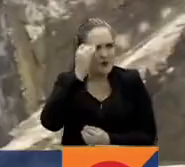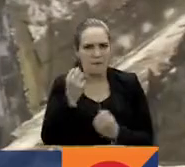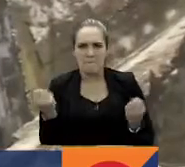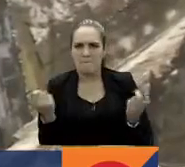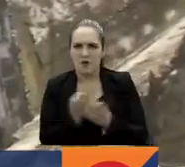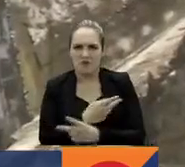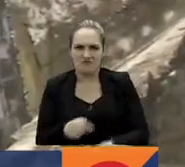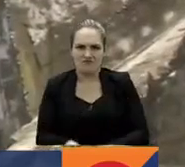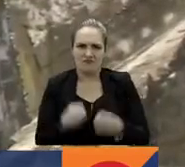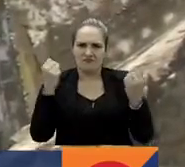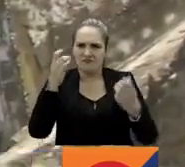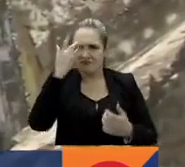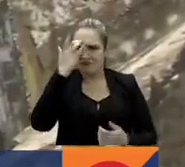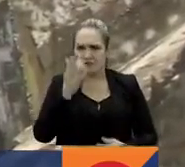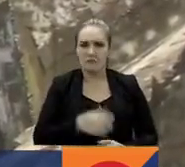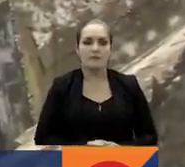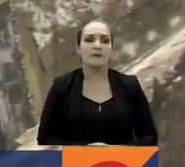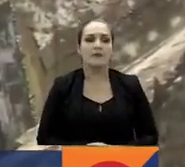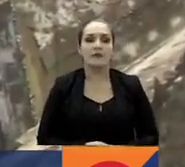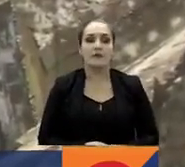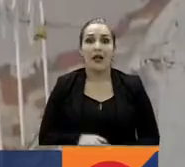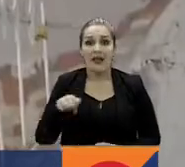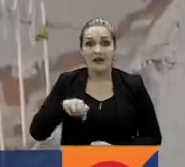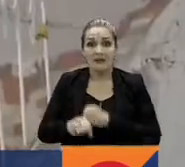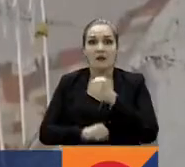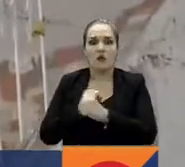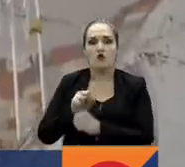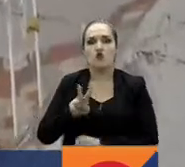violencia. En lo corrido del año, dos mujeres fueron